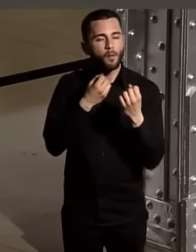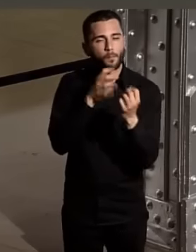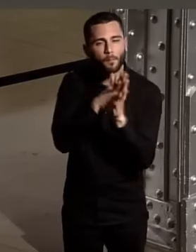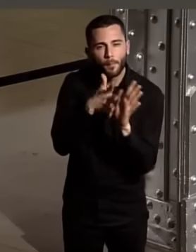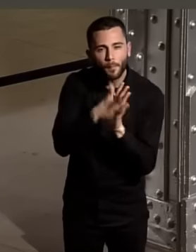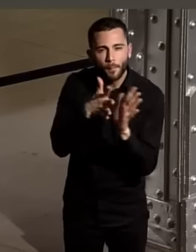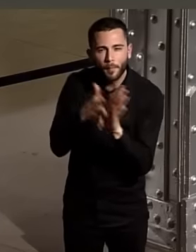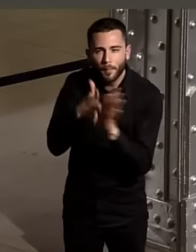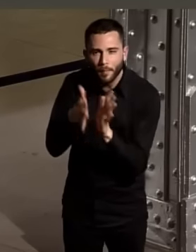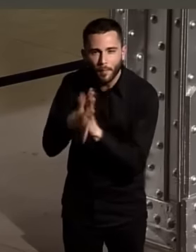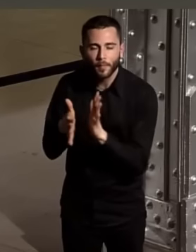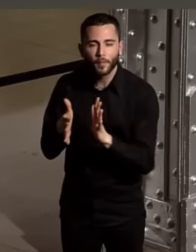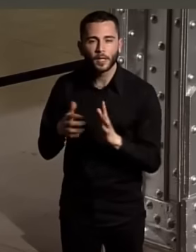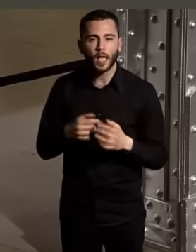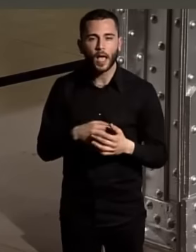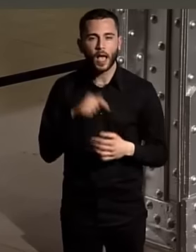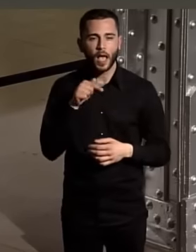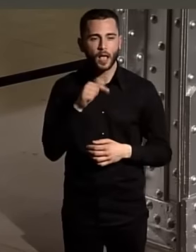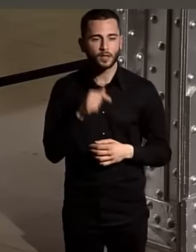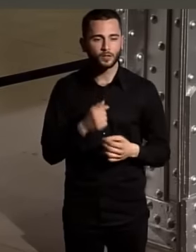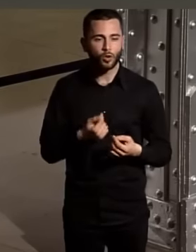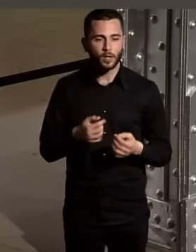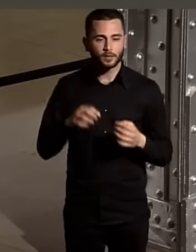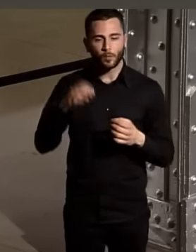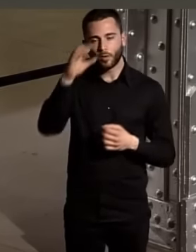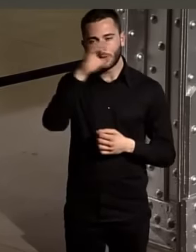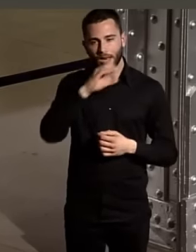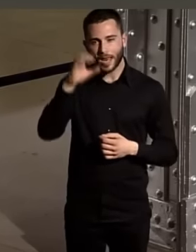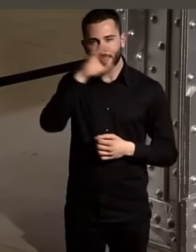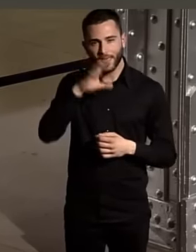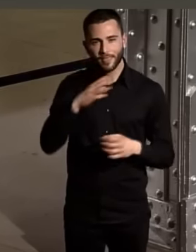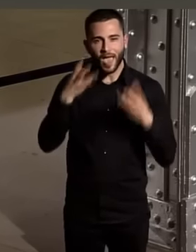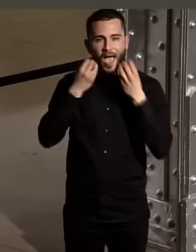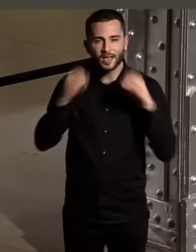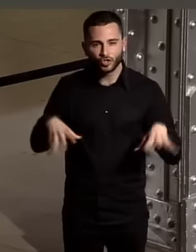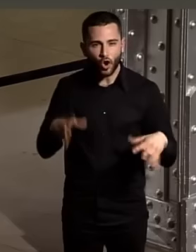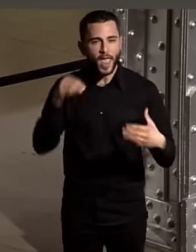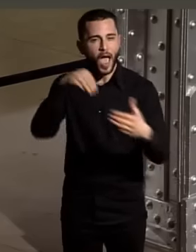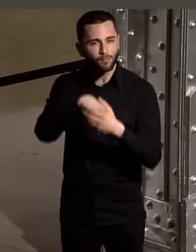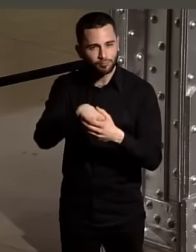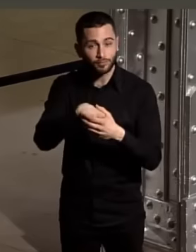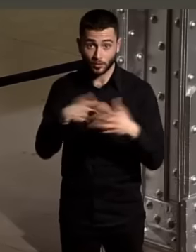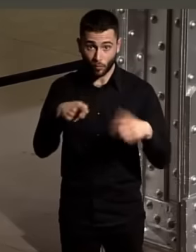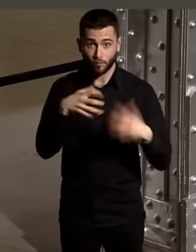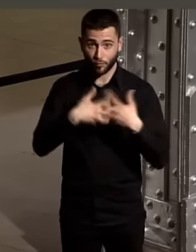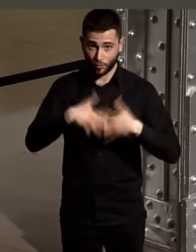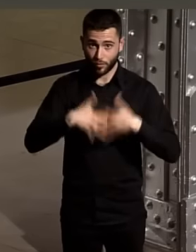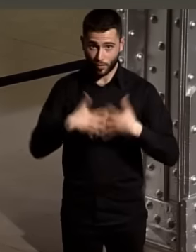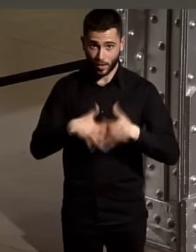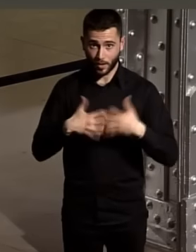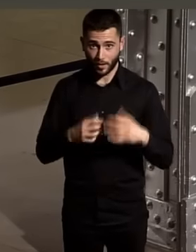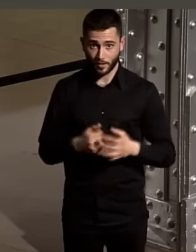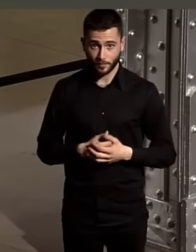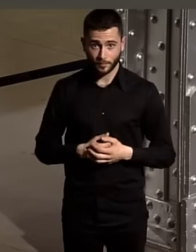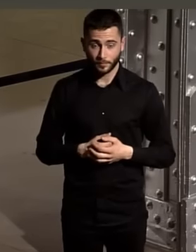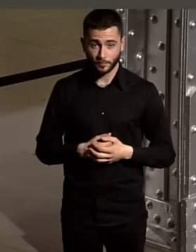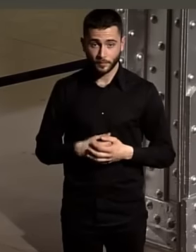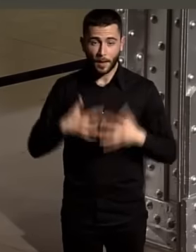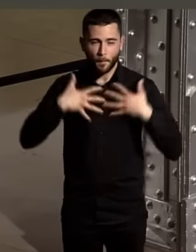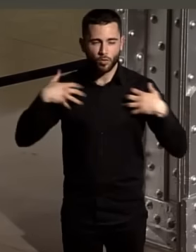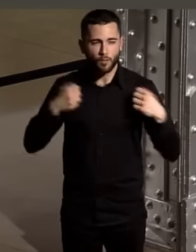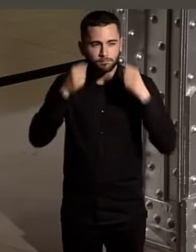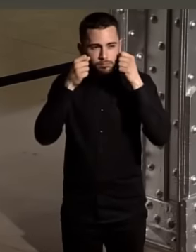historia eso es algo que o sea diluyes la ciencia dentro de historia eso eso funciona eh el que despierte alguna